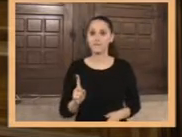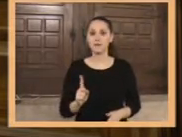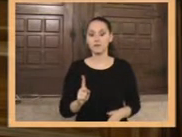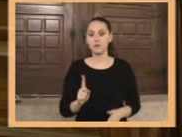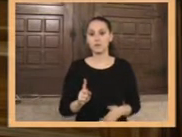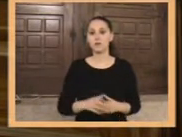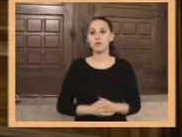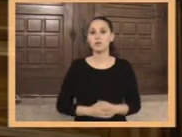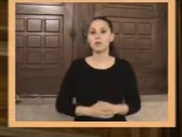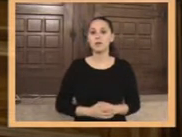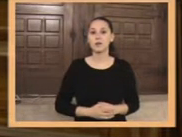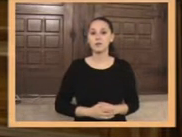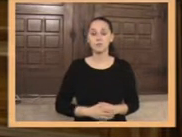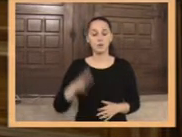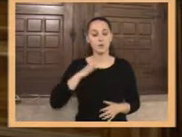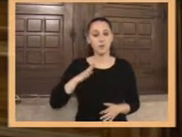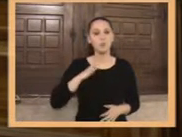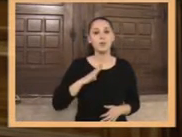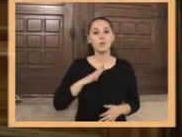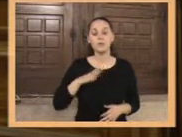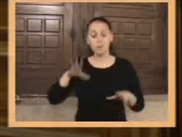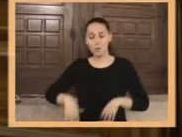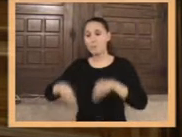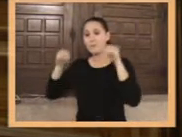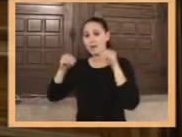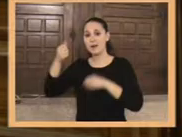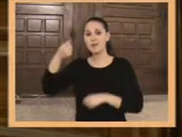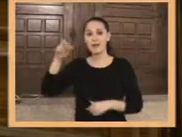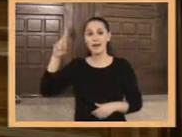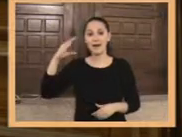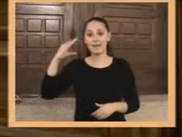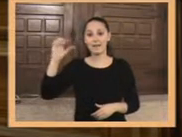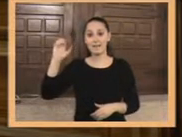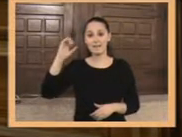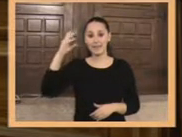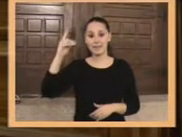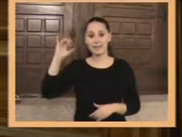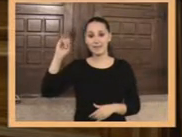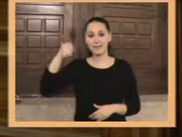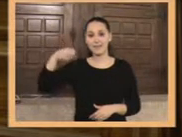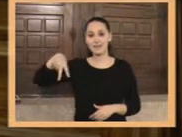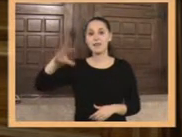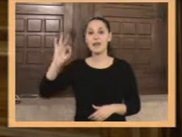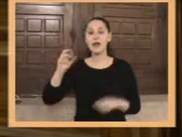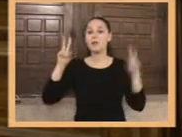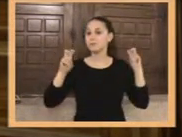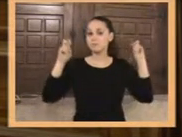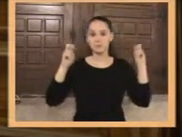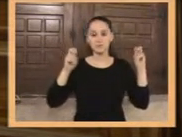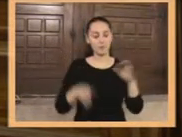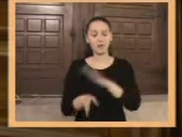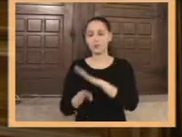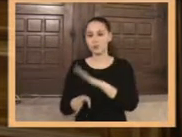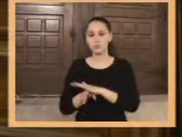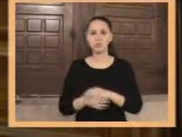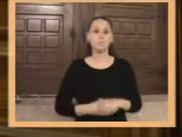Con el único hecho de que usted se adhiera. Está hablando del Palacio del Arcediano. Díganos usted lo que le parece. Nada más. Muchas gracias, señor alcalde. De nuevo, insisto,